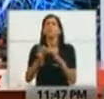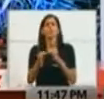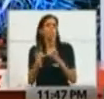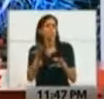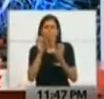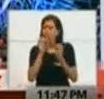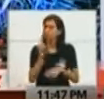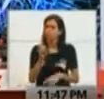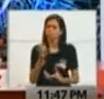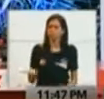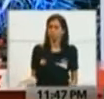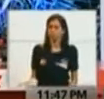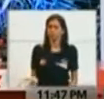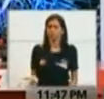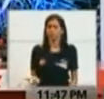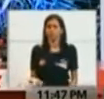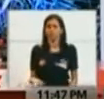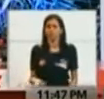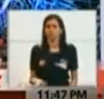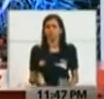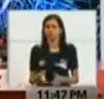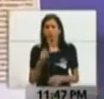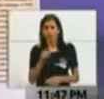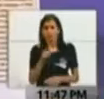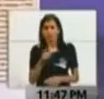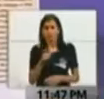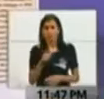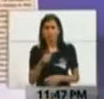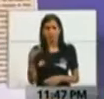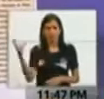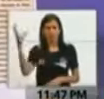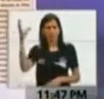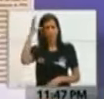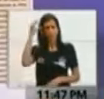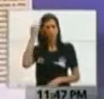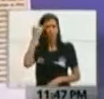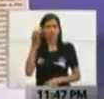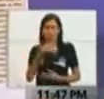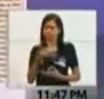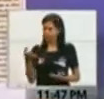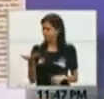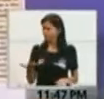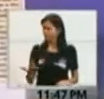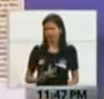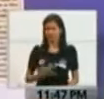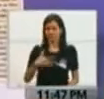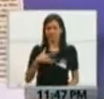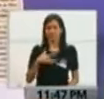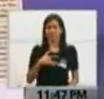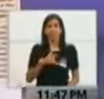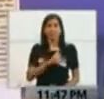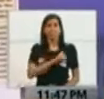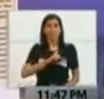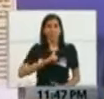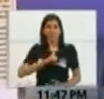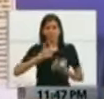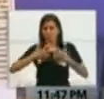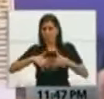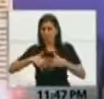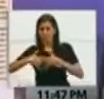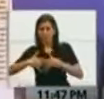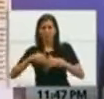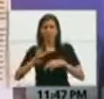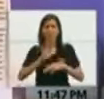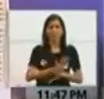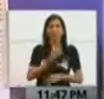¿Ah? Esto sí es un concepto. La privatización es el verdadero... Eso es lo que